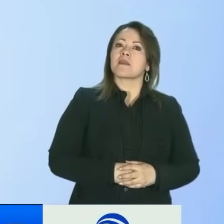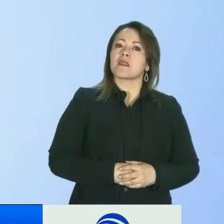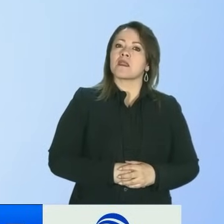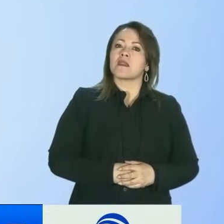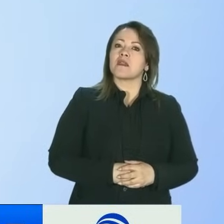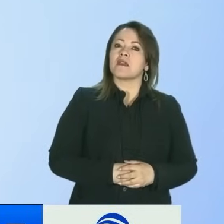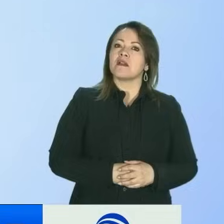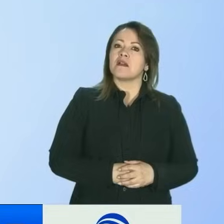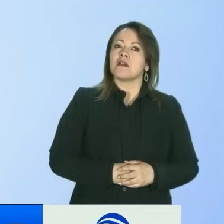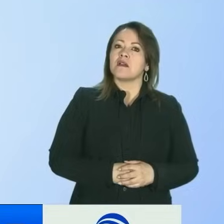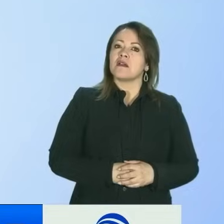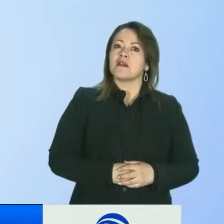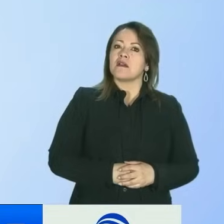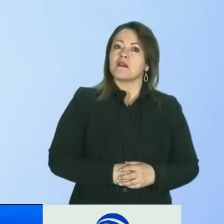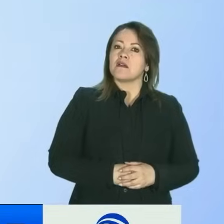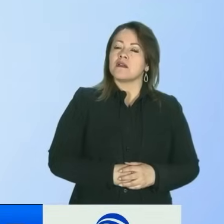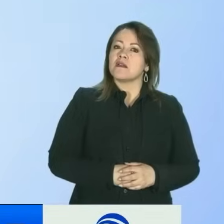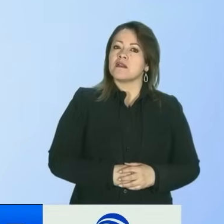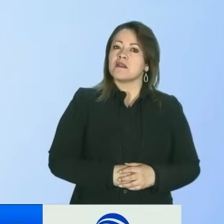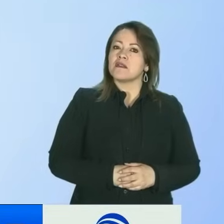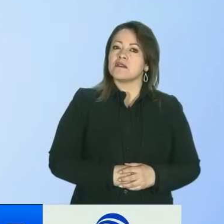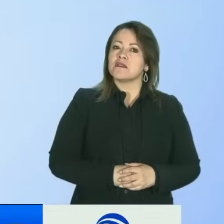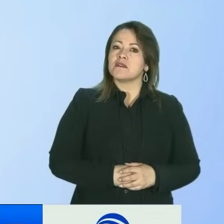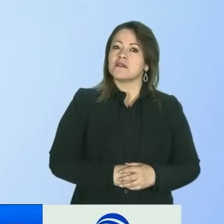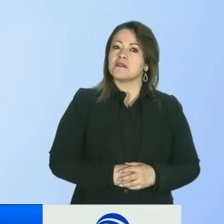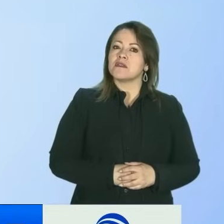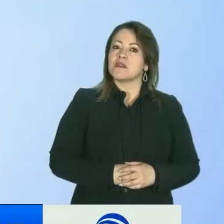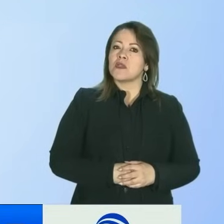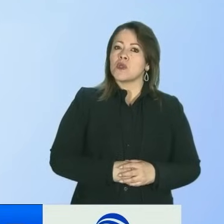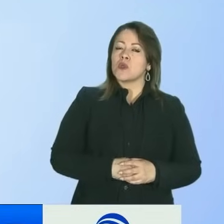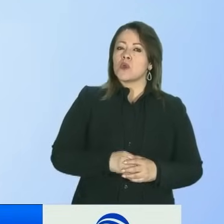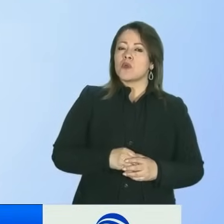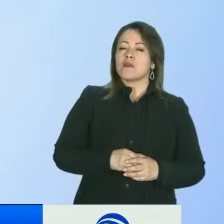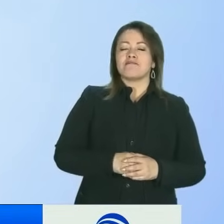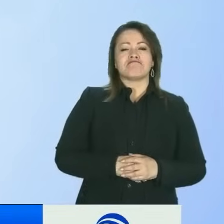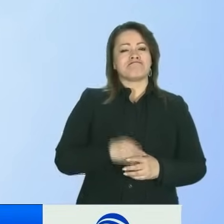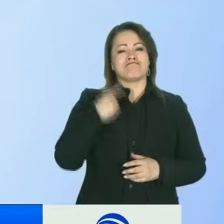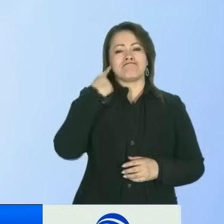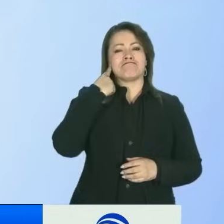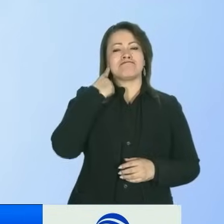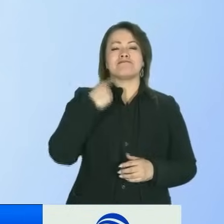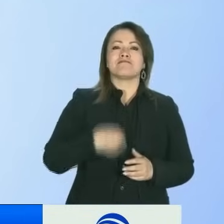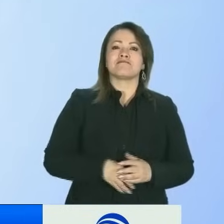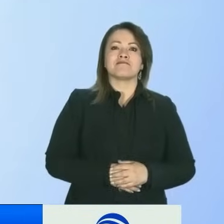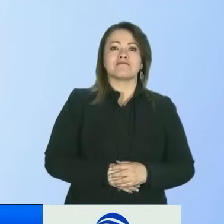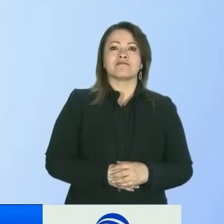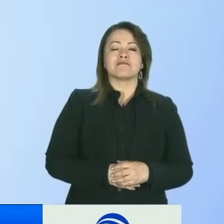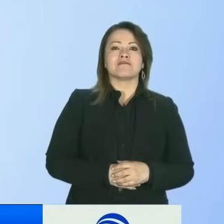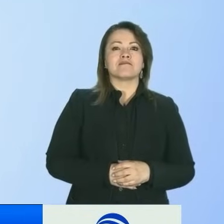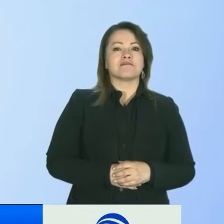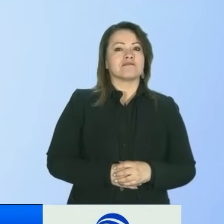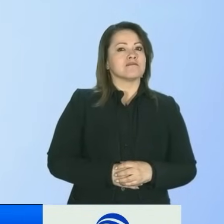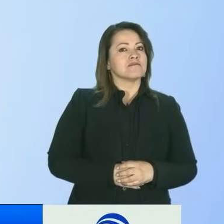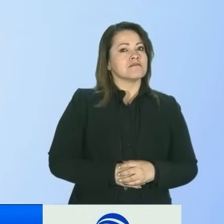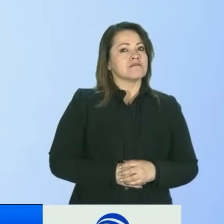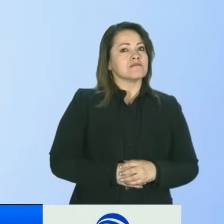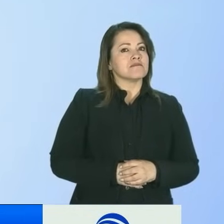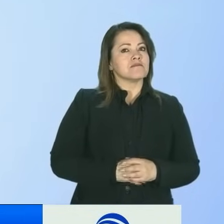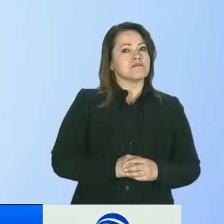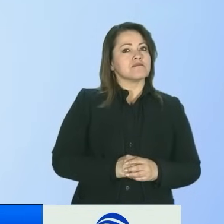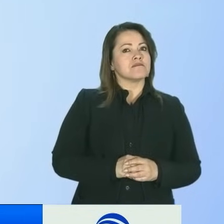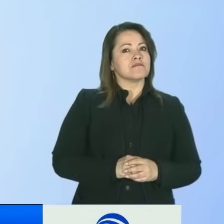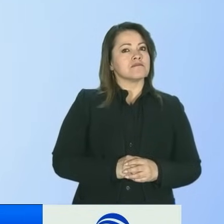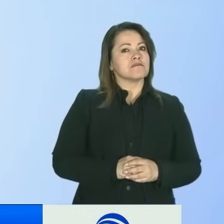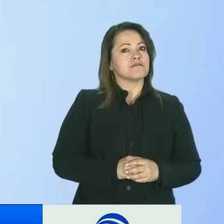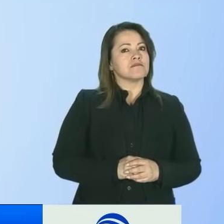es quedarse quietas por la orden de un gobierno, de que se queden quietas mientras ese